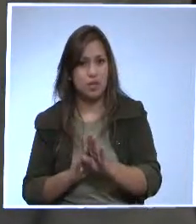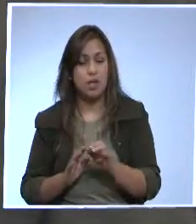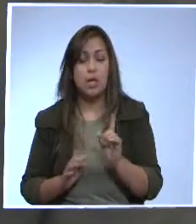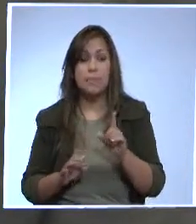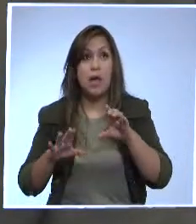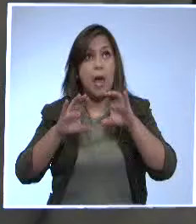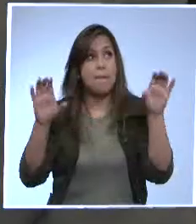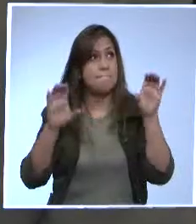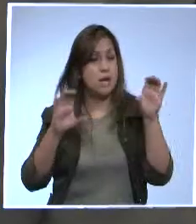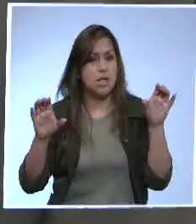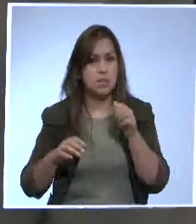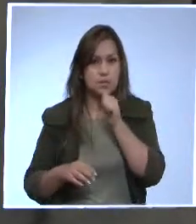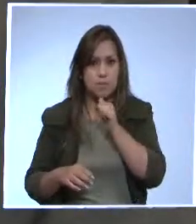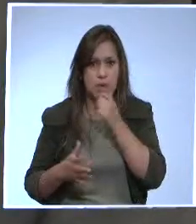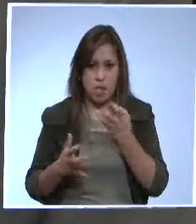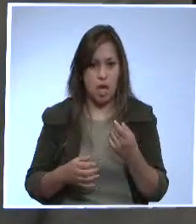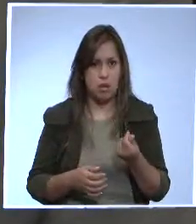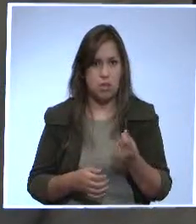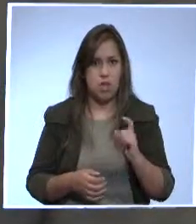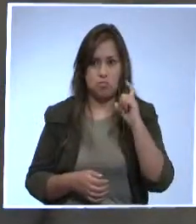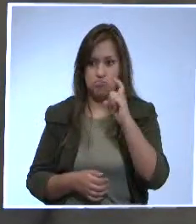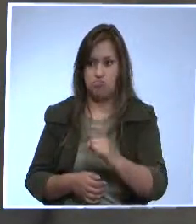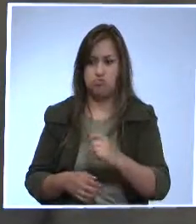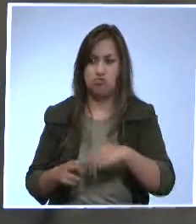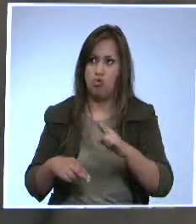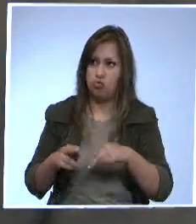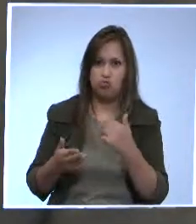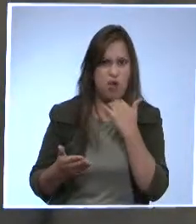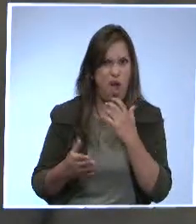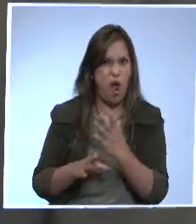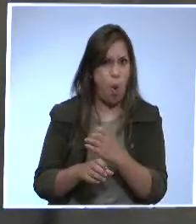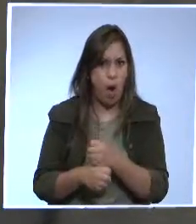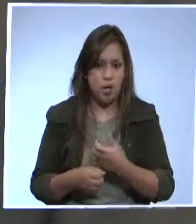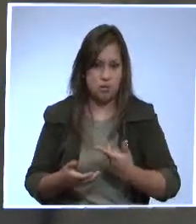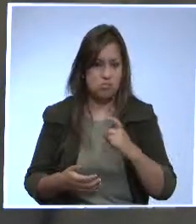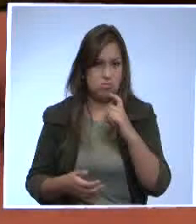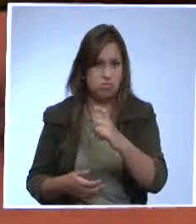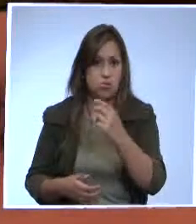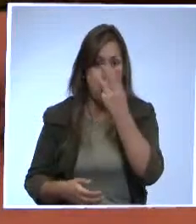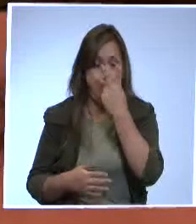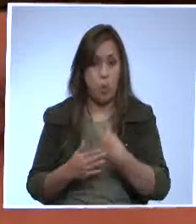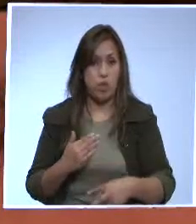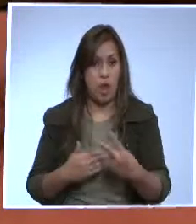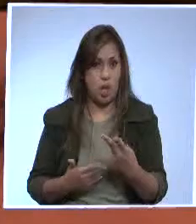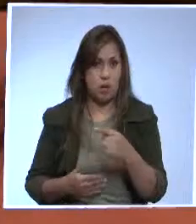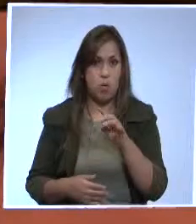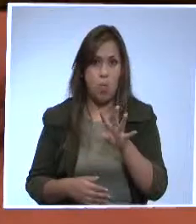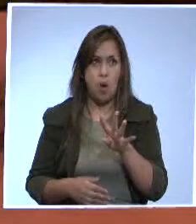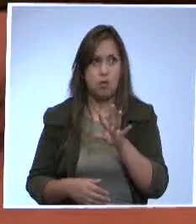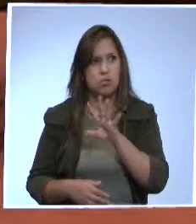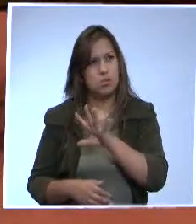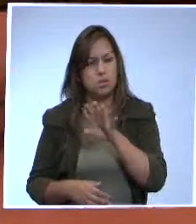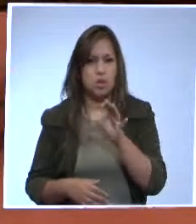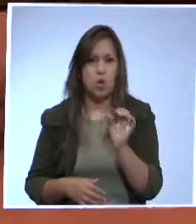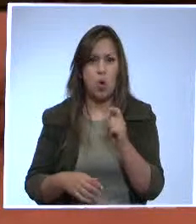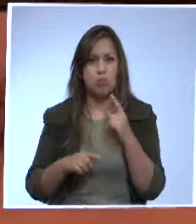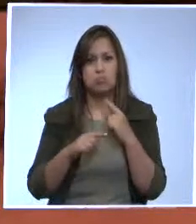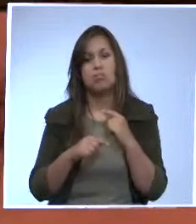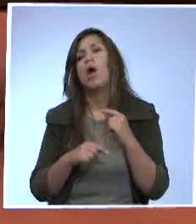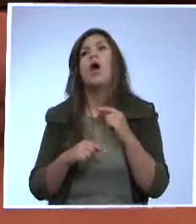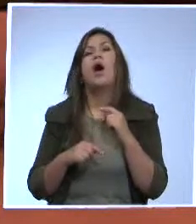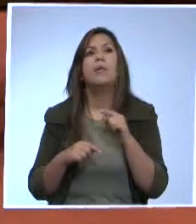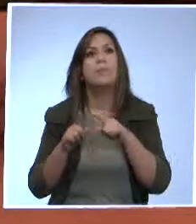privada en la zona por ejemplo me parece que el consorcio nobis está construyendo un hotel ahí que va a ser un hotel no sé si de cuatro o cinco estrellas pero será un hotel de primera